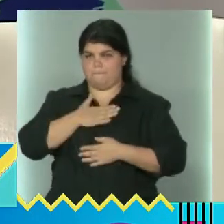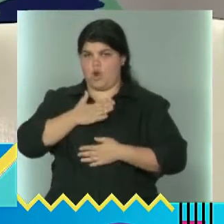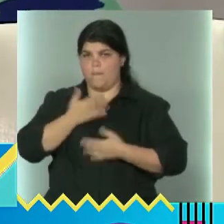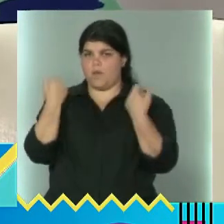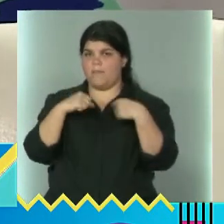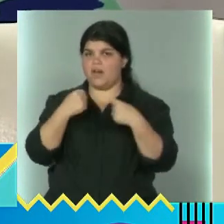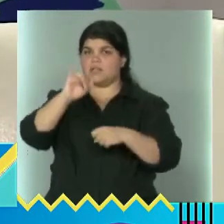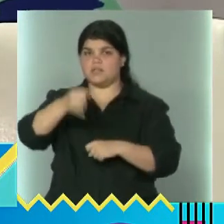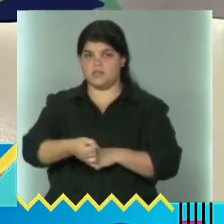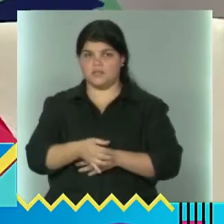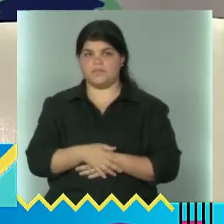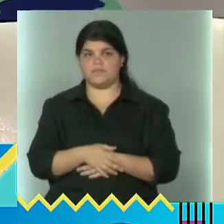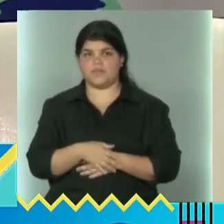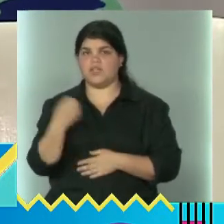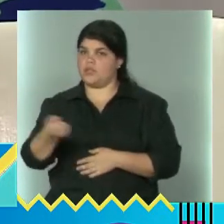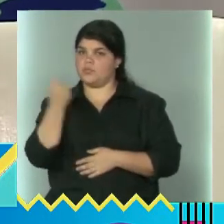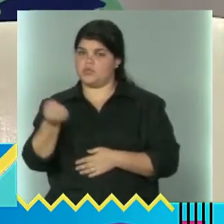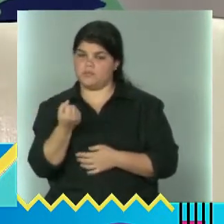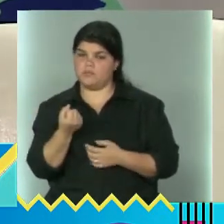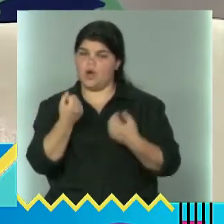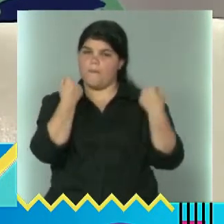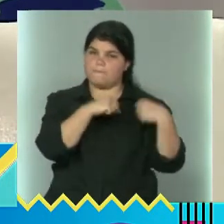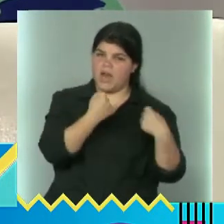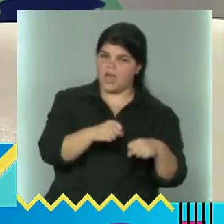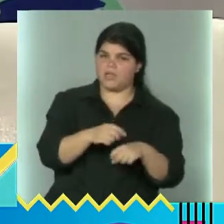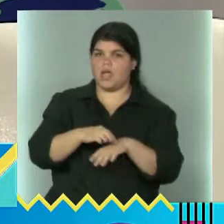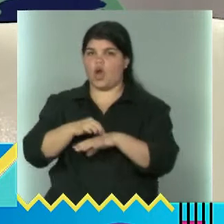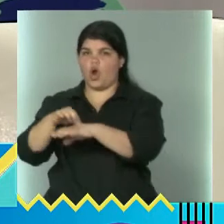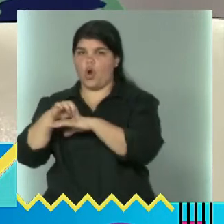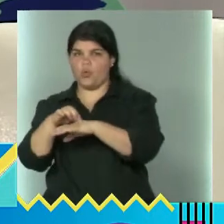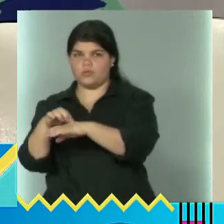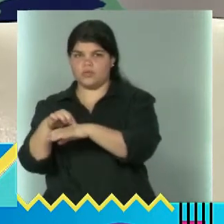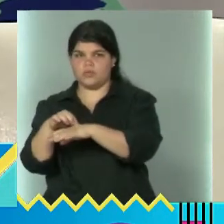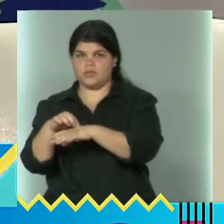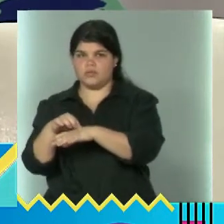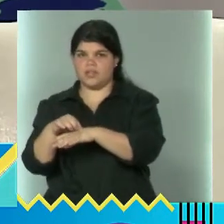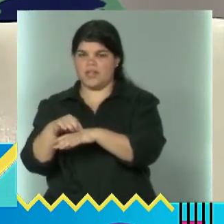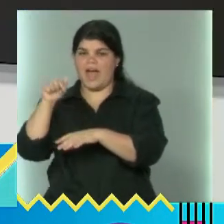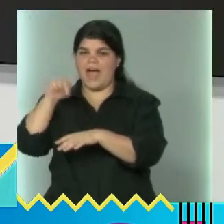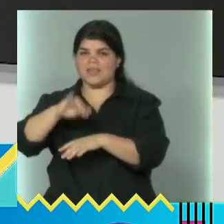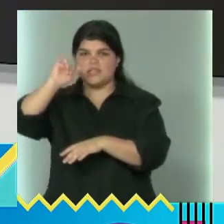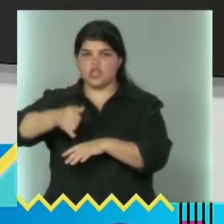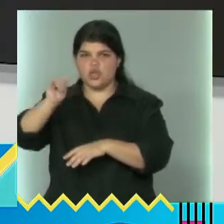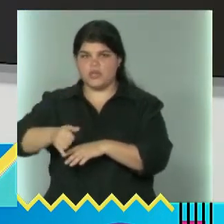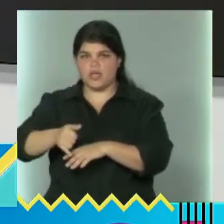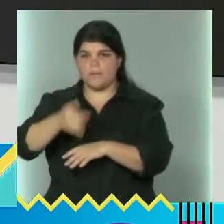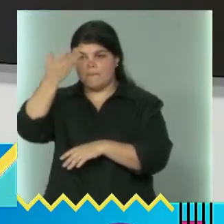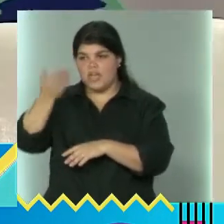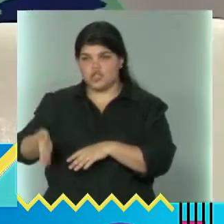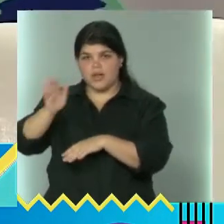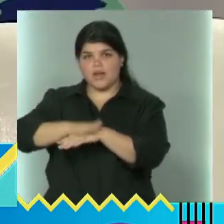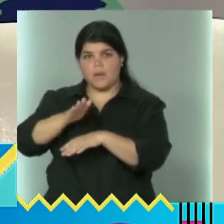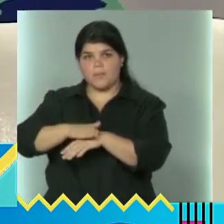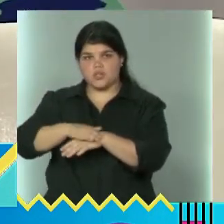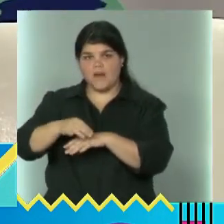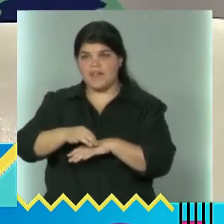hablo de distinguir entrenamiento de coaching, no hablo de que el coach no se tenga que entrenar. El entrenamiento del coach es